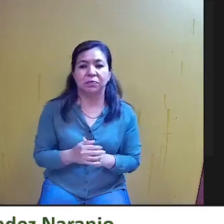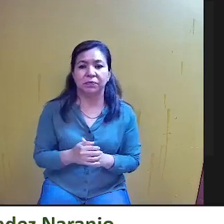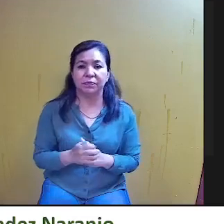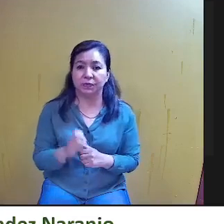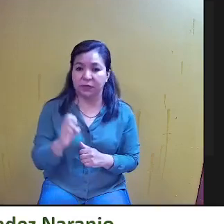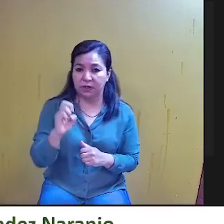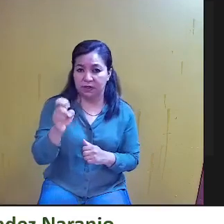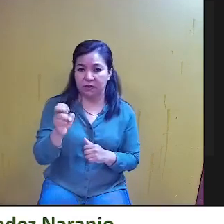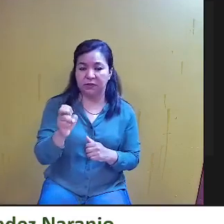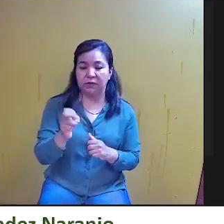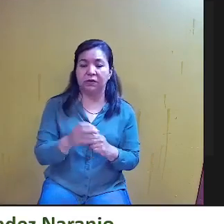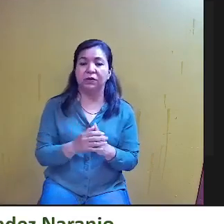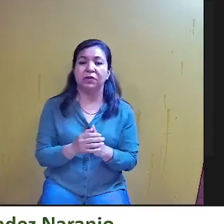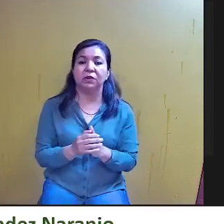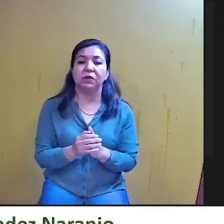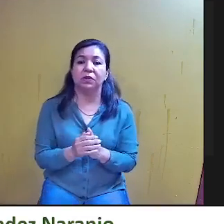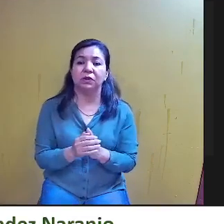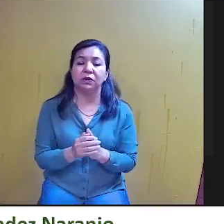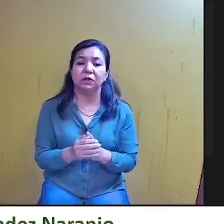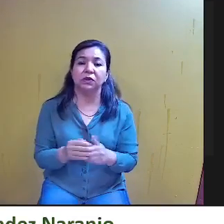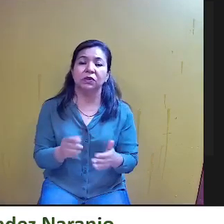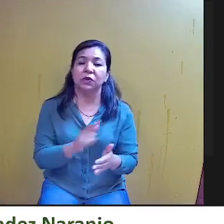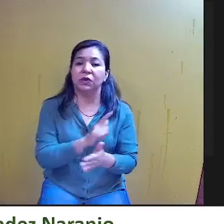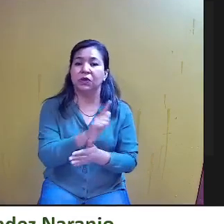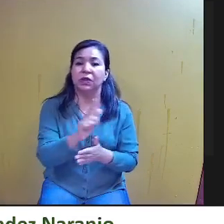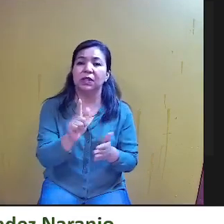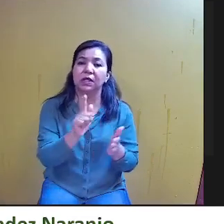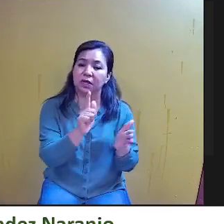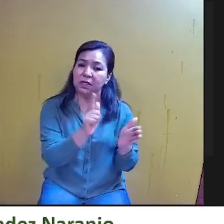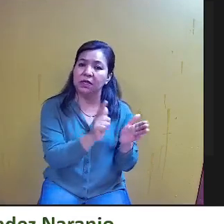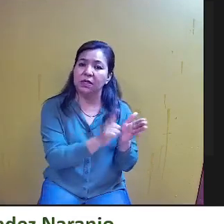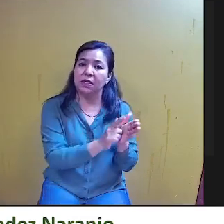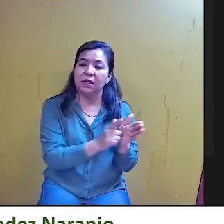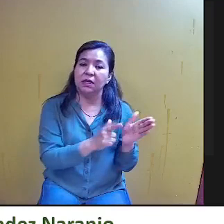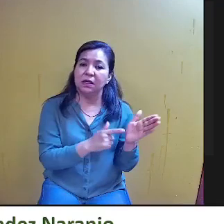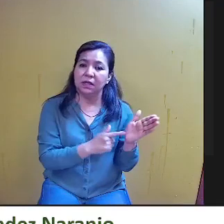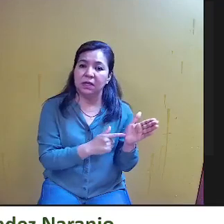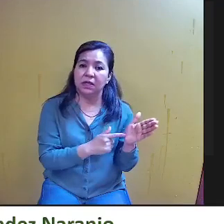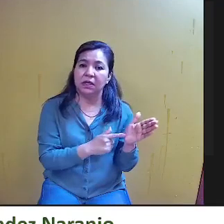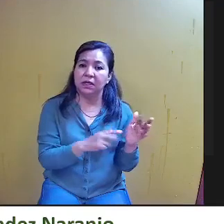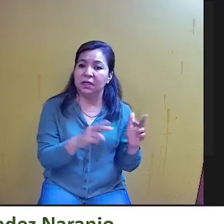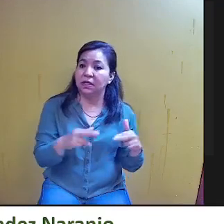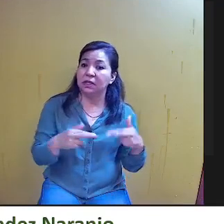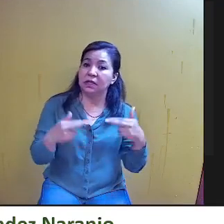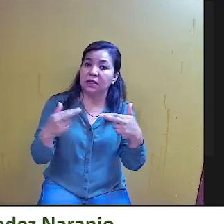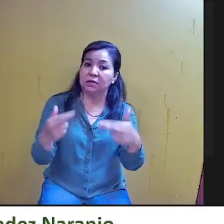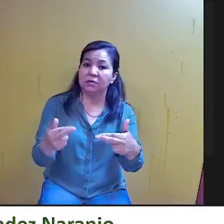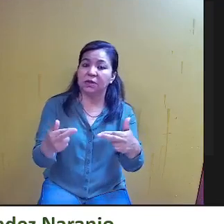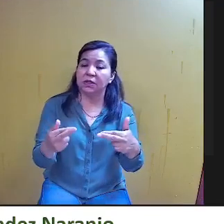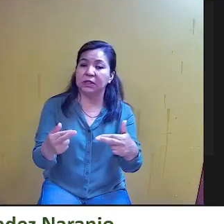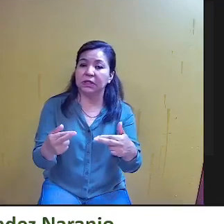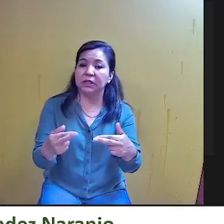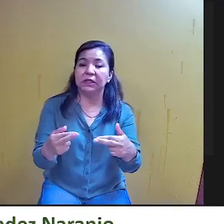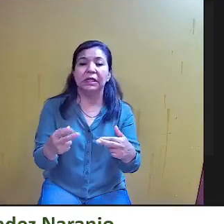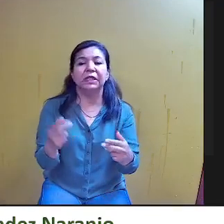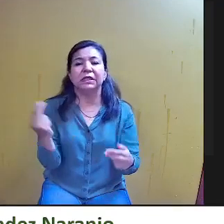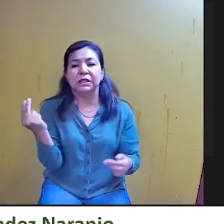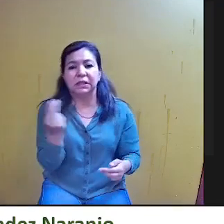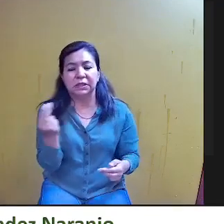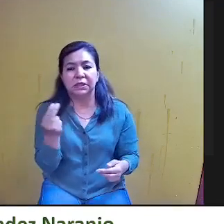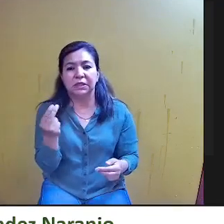Ello considerando que bajo los principios de legalidad y certeza, la respuesta requiere de un análisis exhaustivo y de